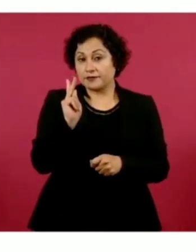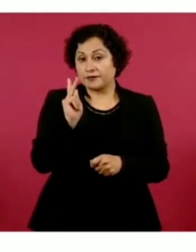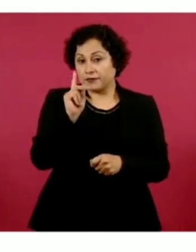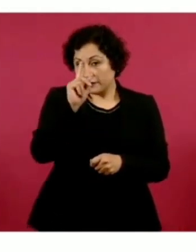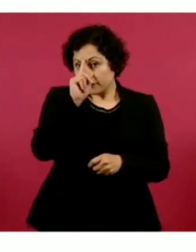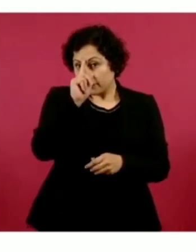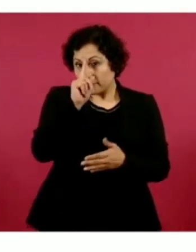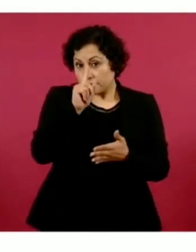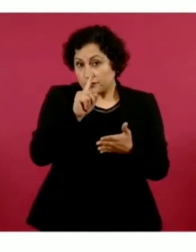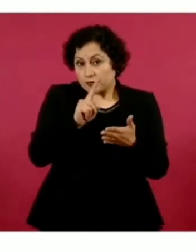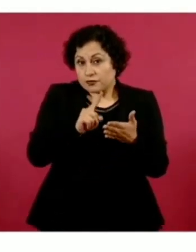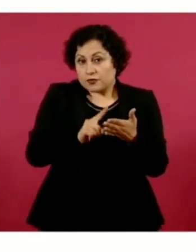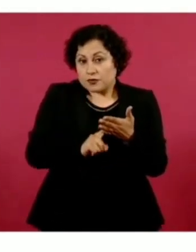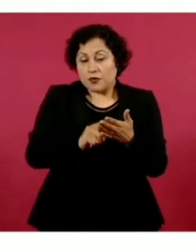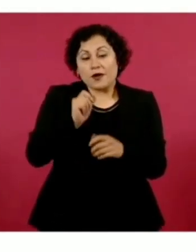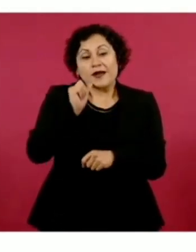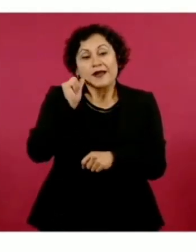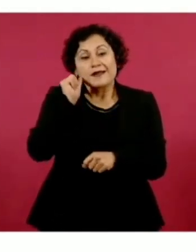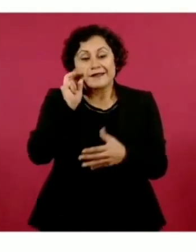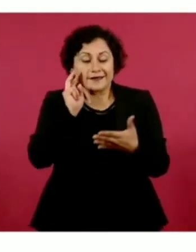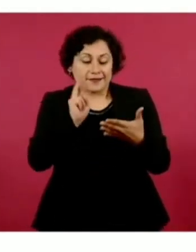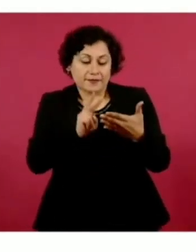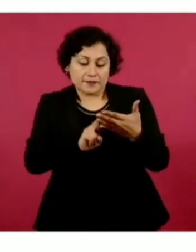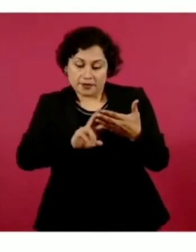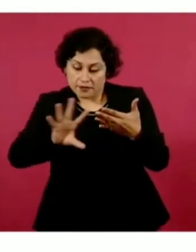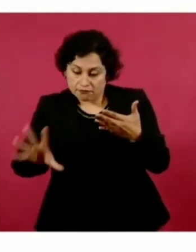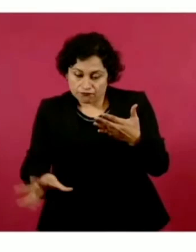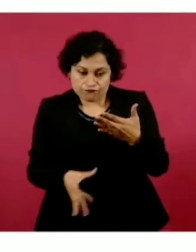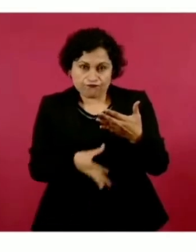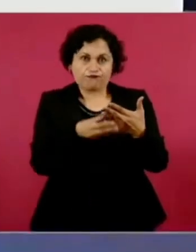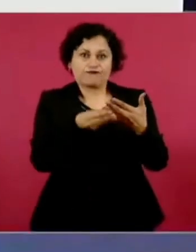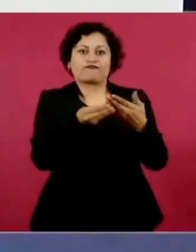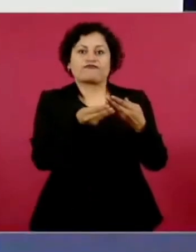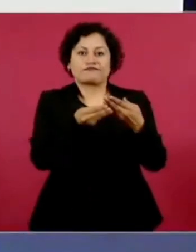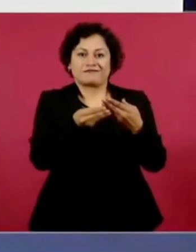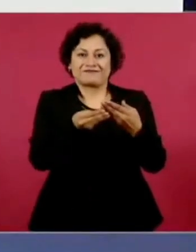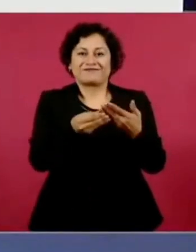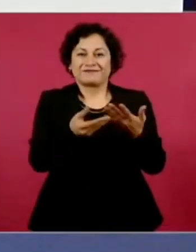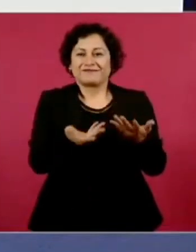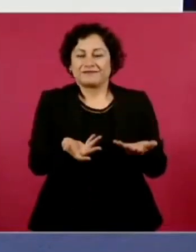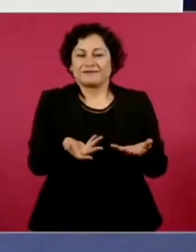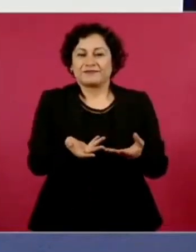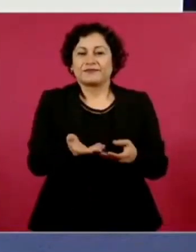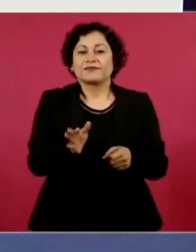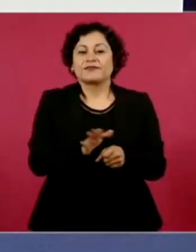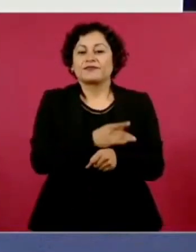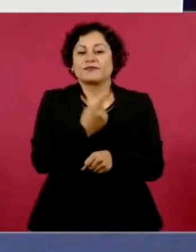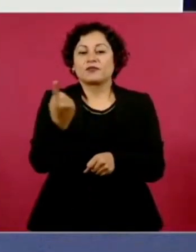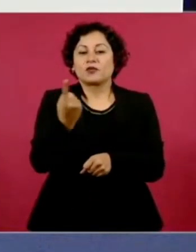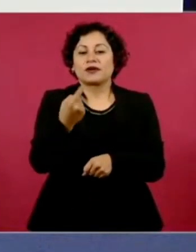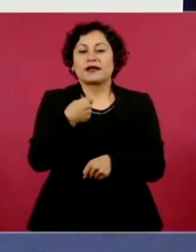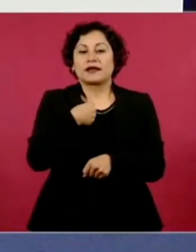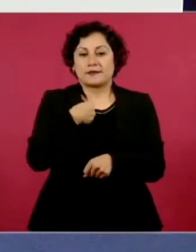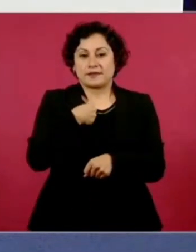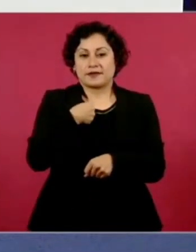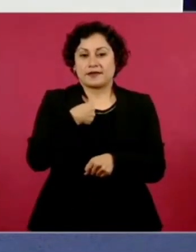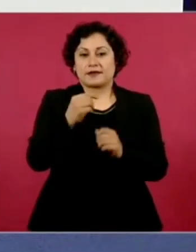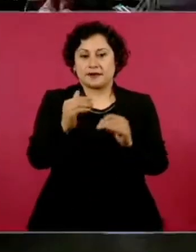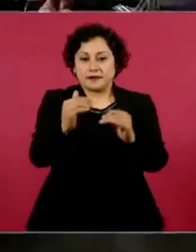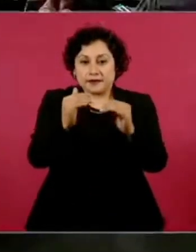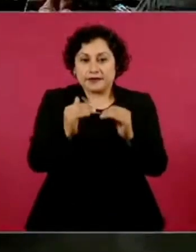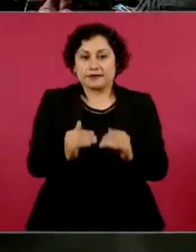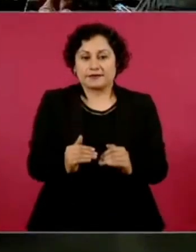suma de varias, en donde ya me bajan a